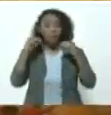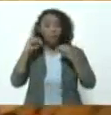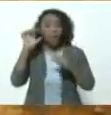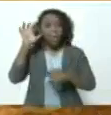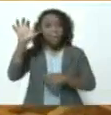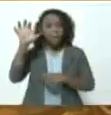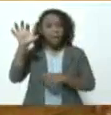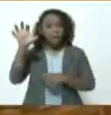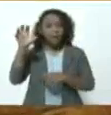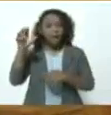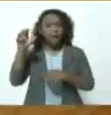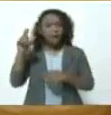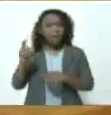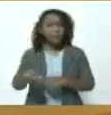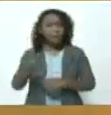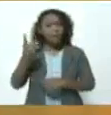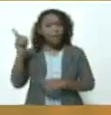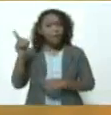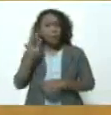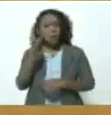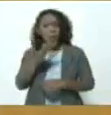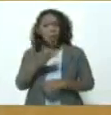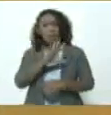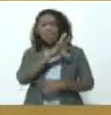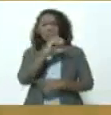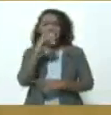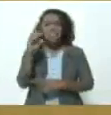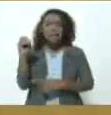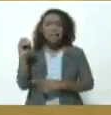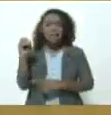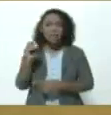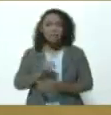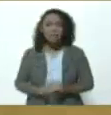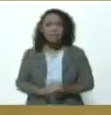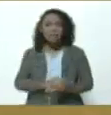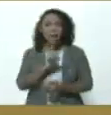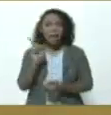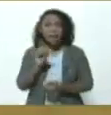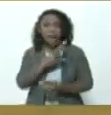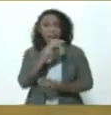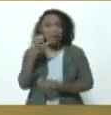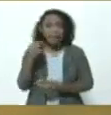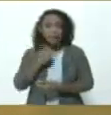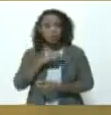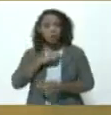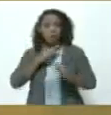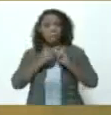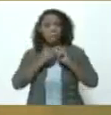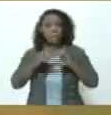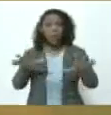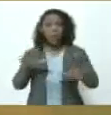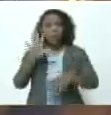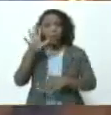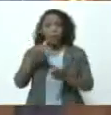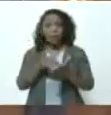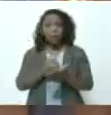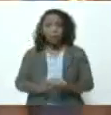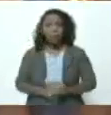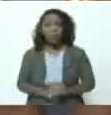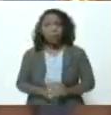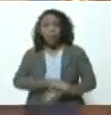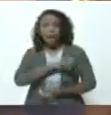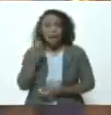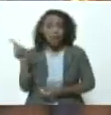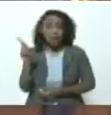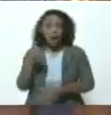tal, alrededor de cerca de unas 500. Esas 500 teníamos que multiplicarlas hasta 5.000. Eso